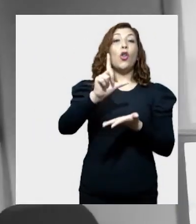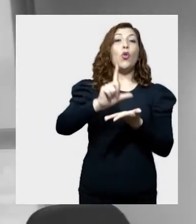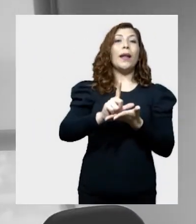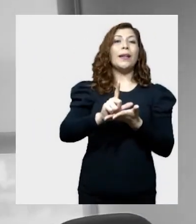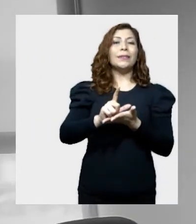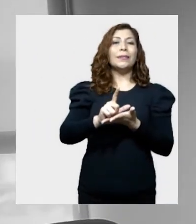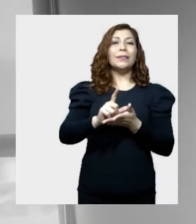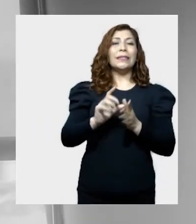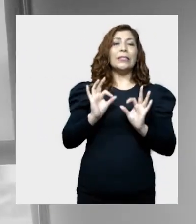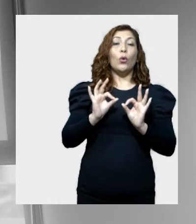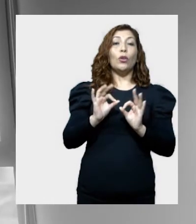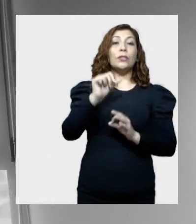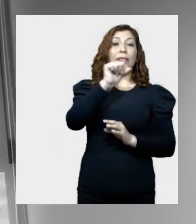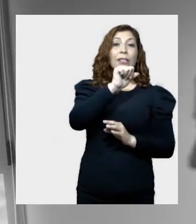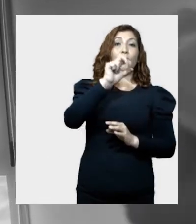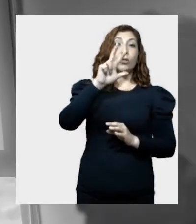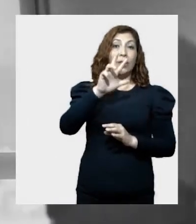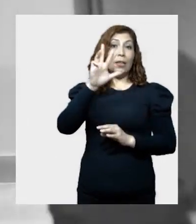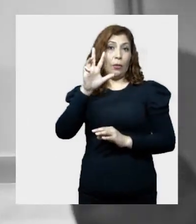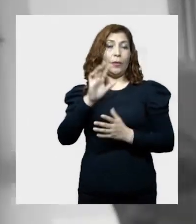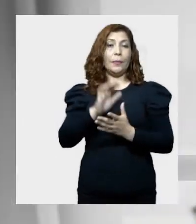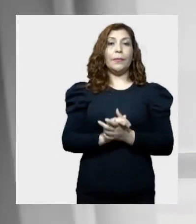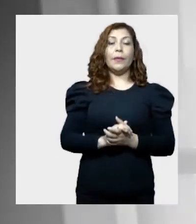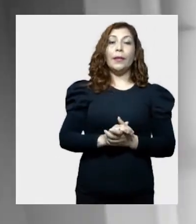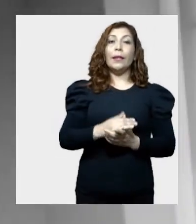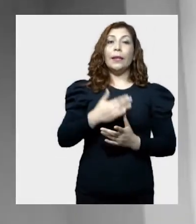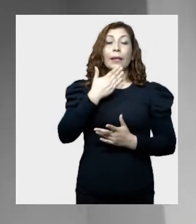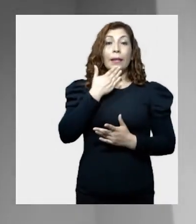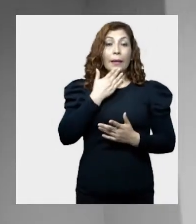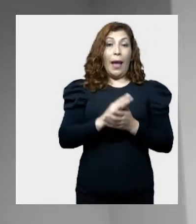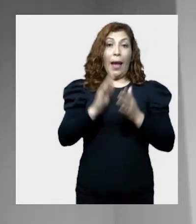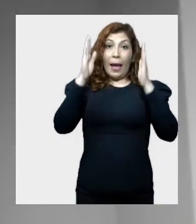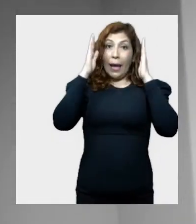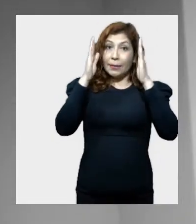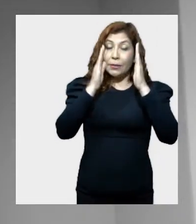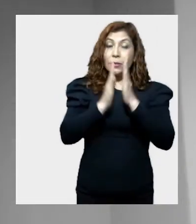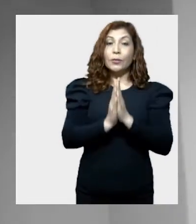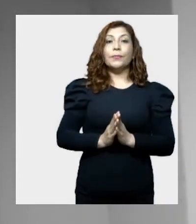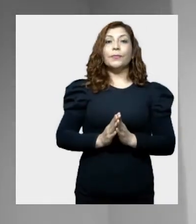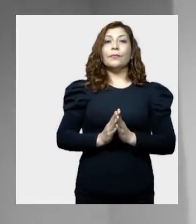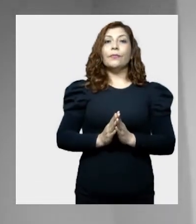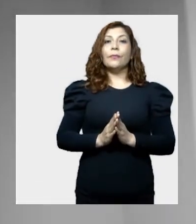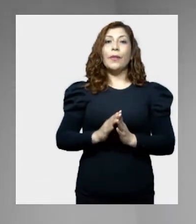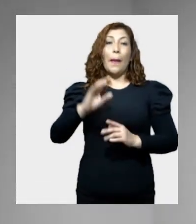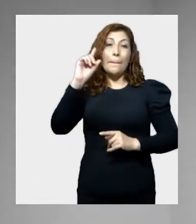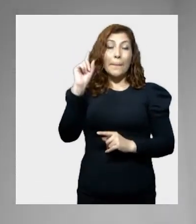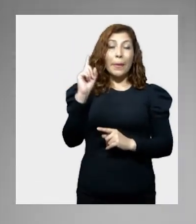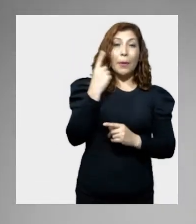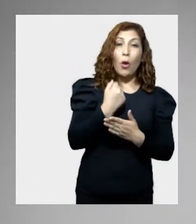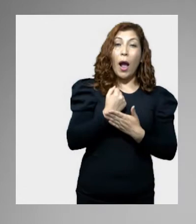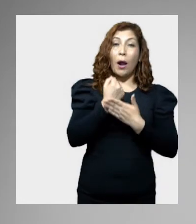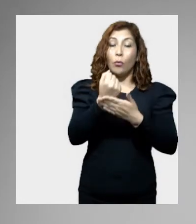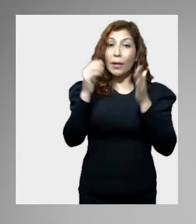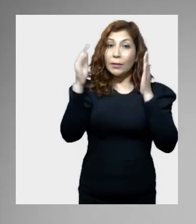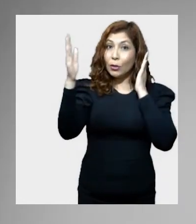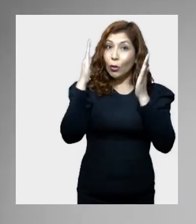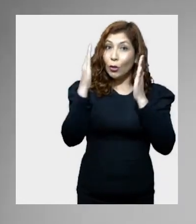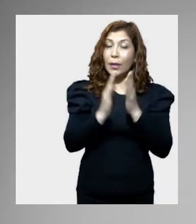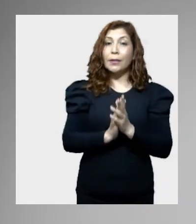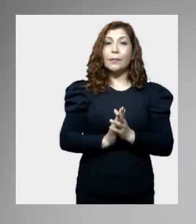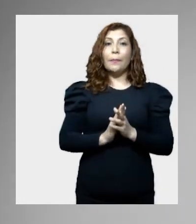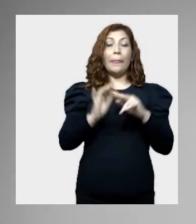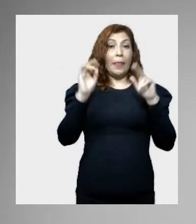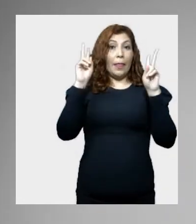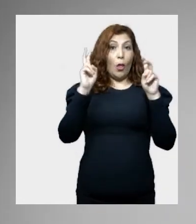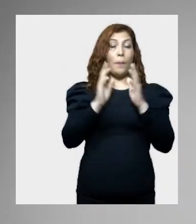seguros llegó a 689, mientras que la atención denominada primeros auxilios psicológicos alcanzó